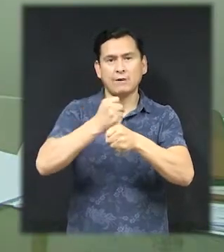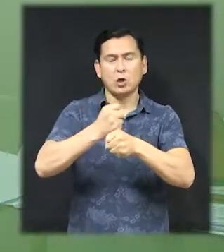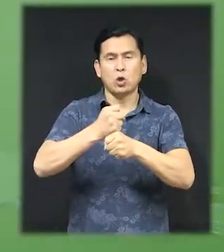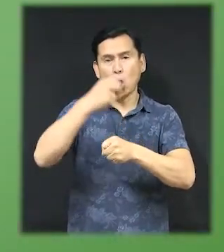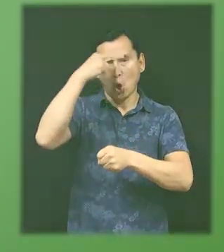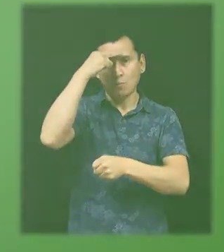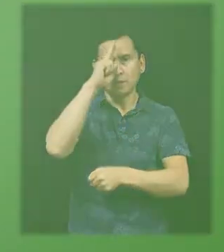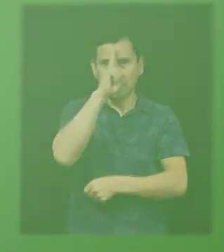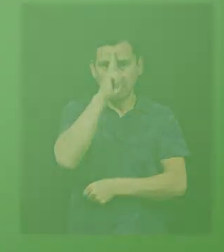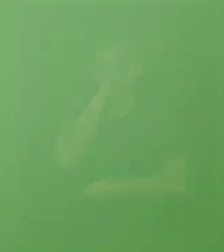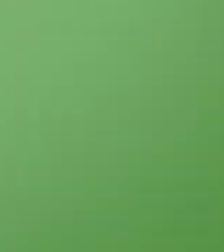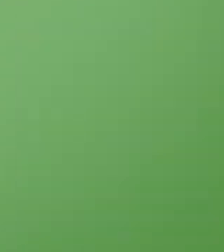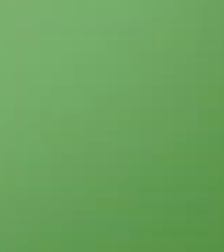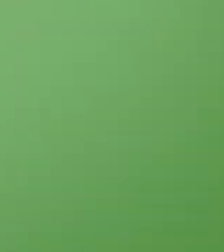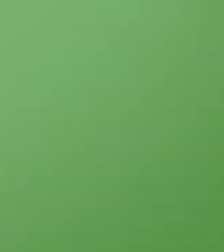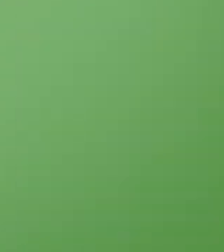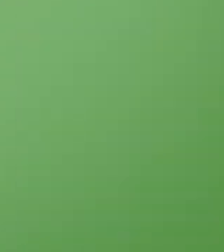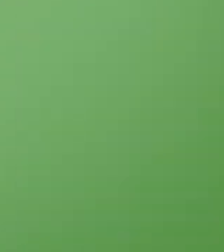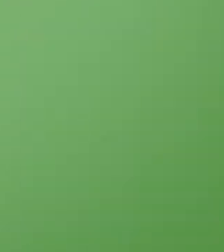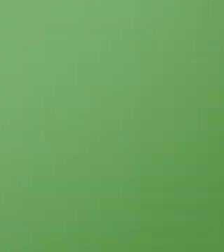Regional.